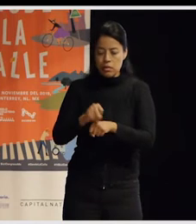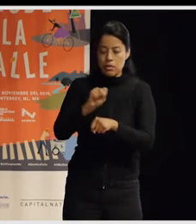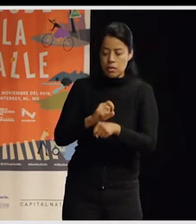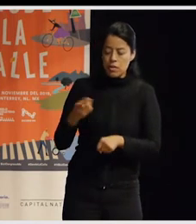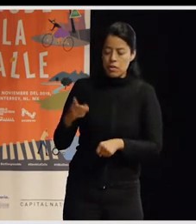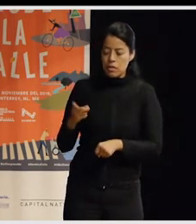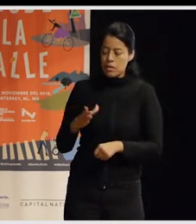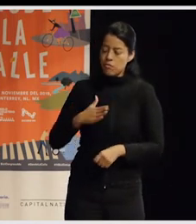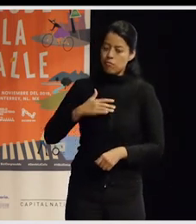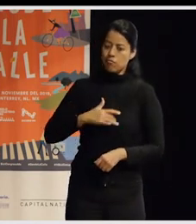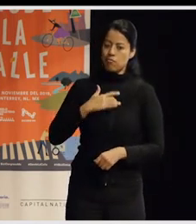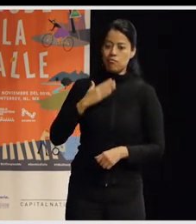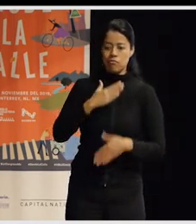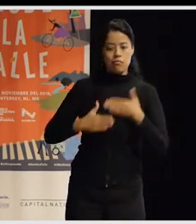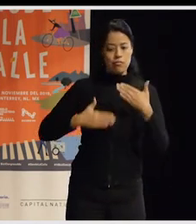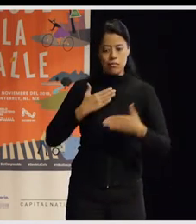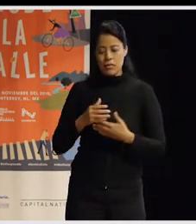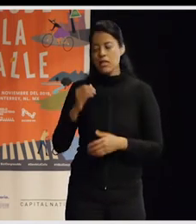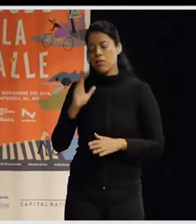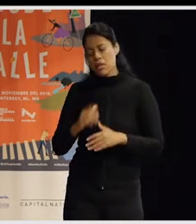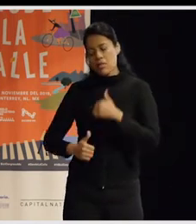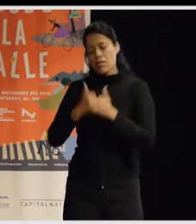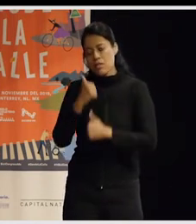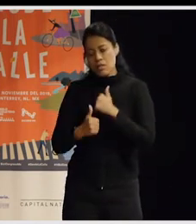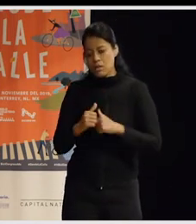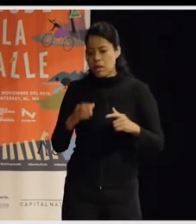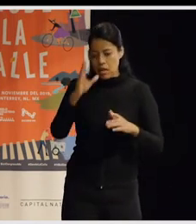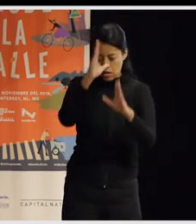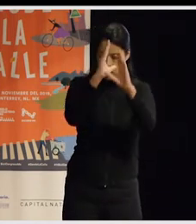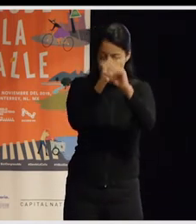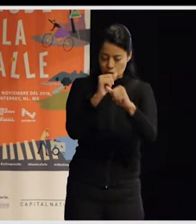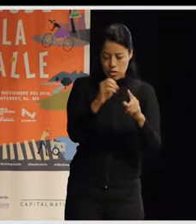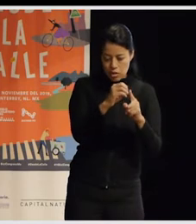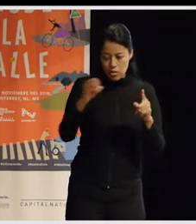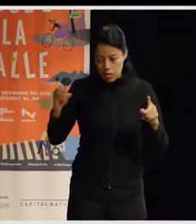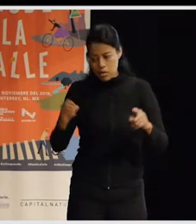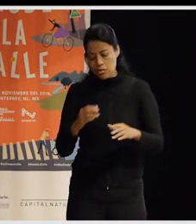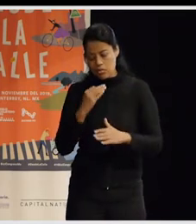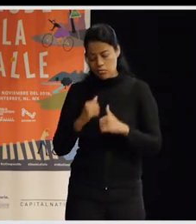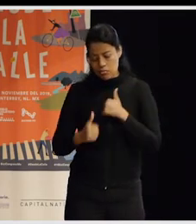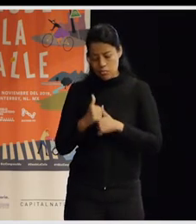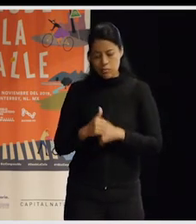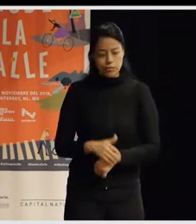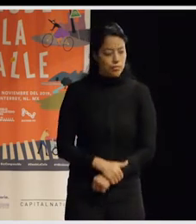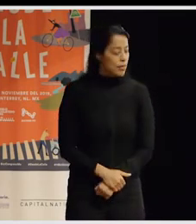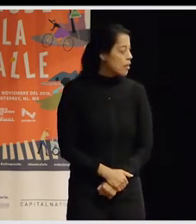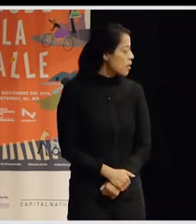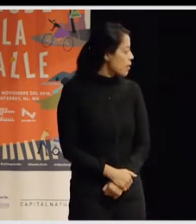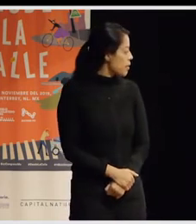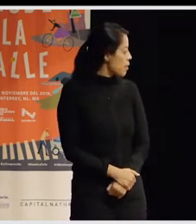también hemos sufrido con temas de coordinación que ahorita les va a platicar haydée y siguiente bueno